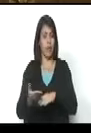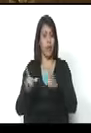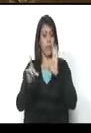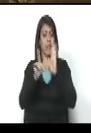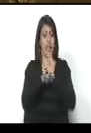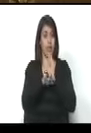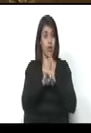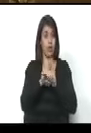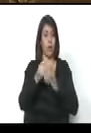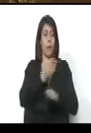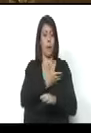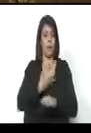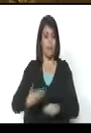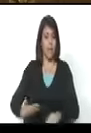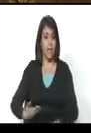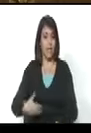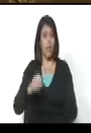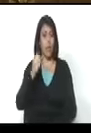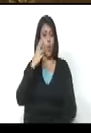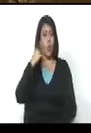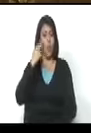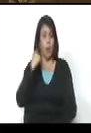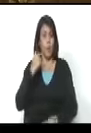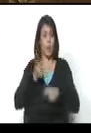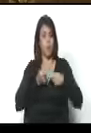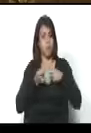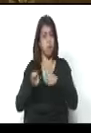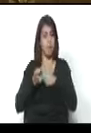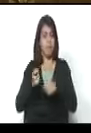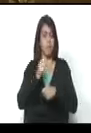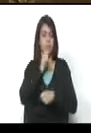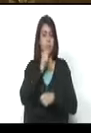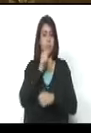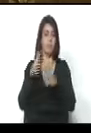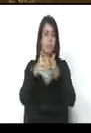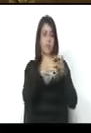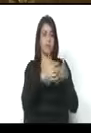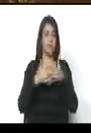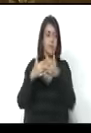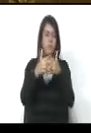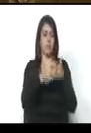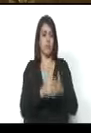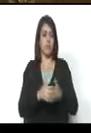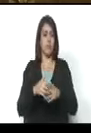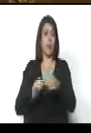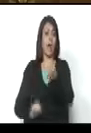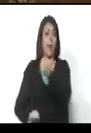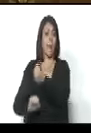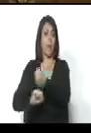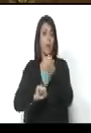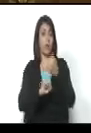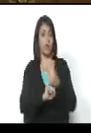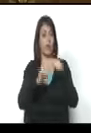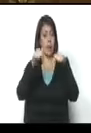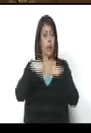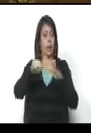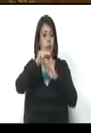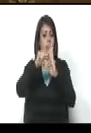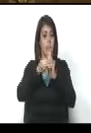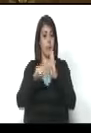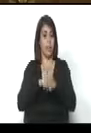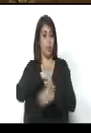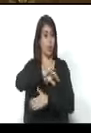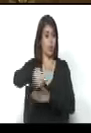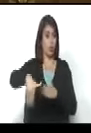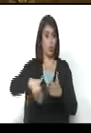decreto de Obama por un ataque indiscriminado, criminal por parte del imperialismo norteamericano y apoyado por estas huestes.